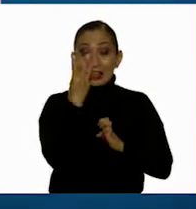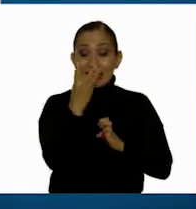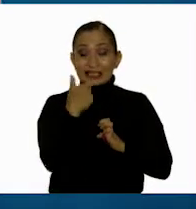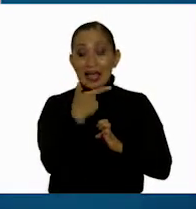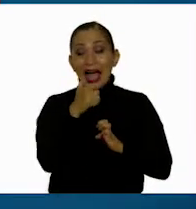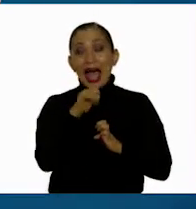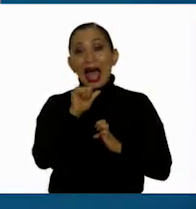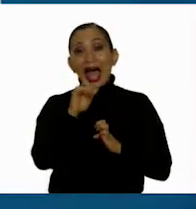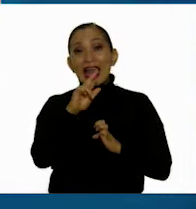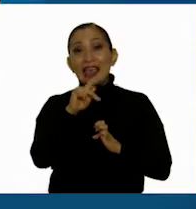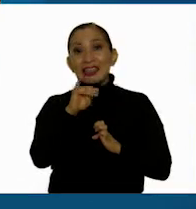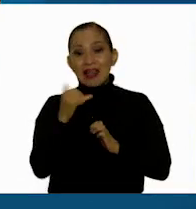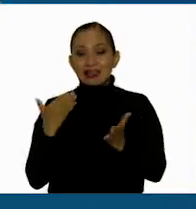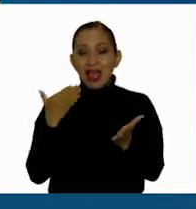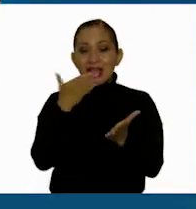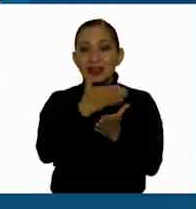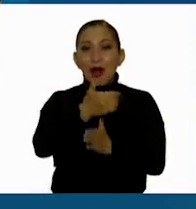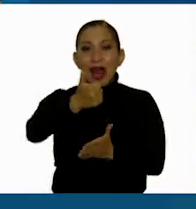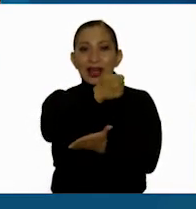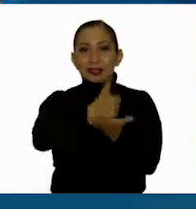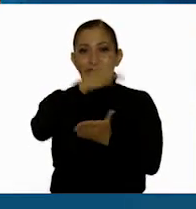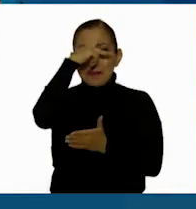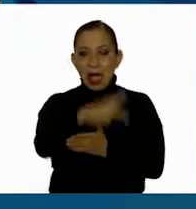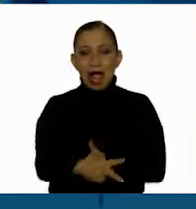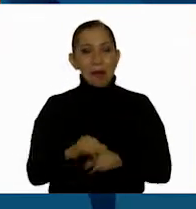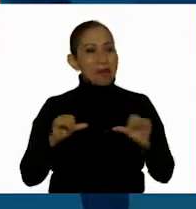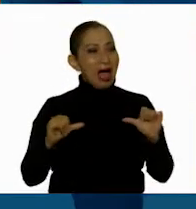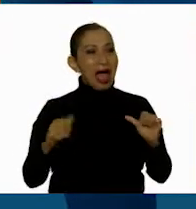garantías entraba solemnemente a la Ciudad de México,